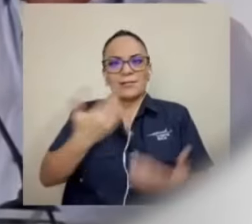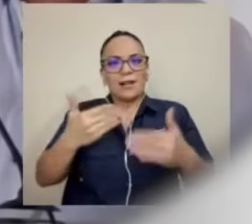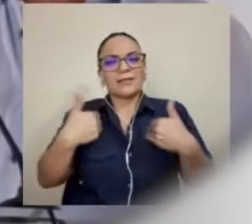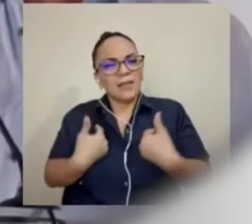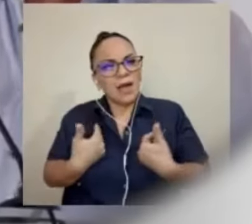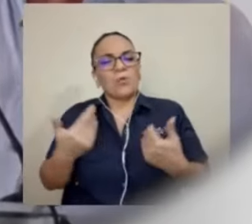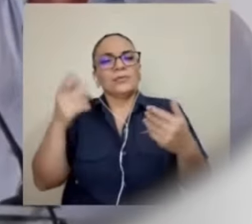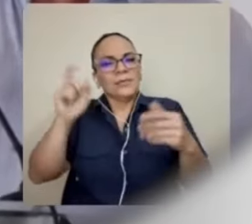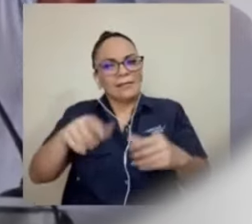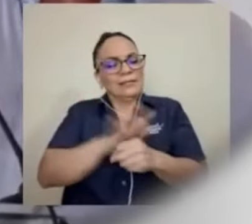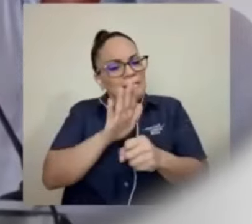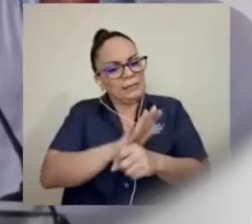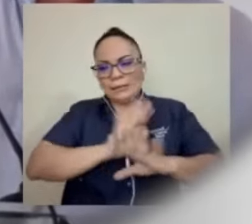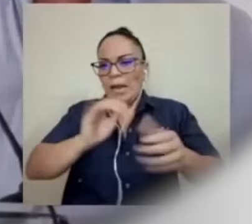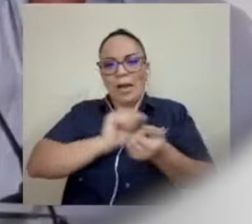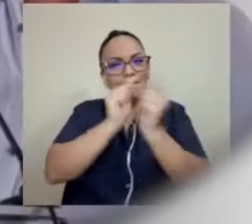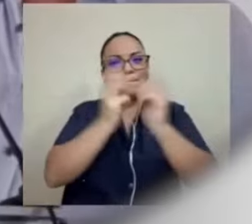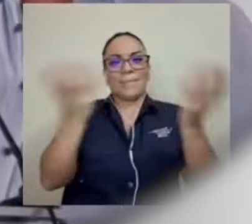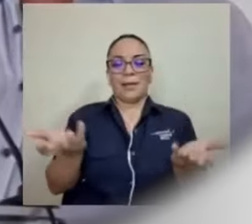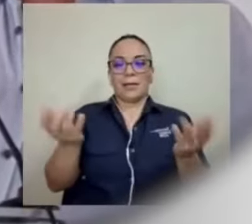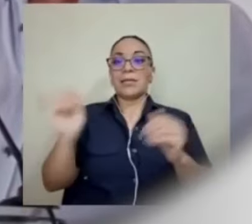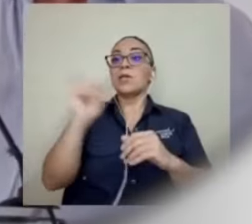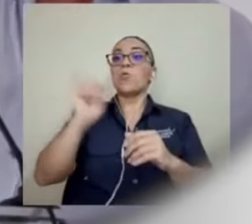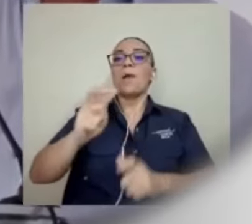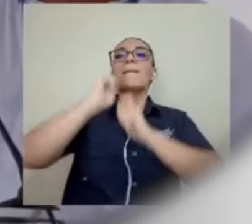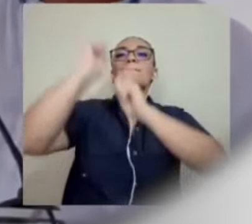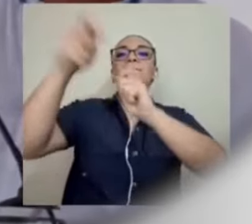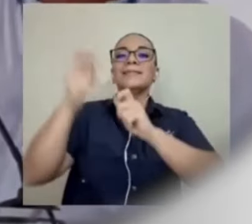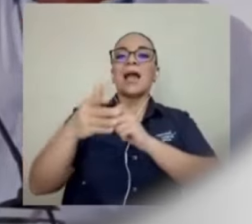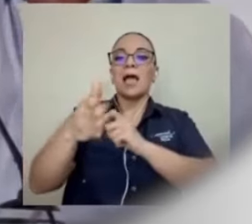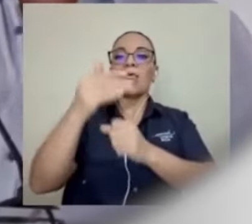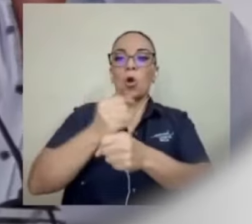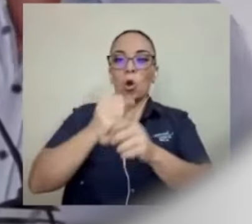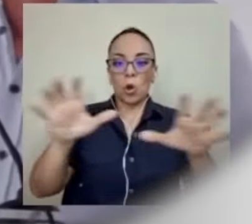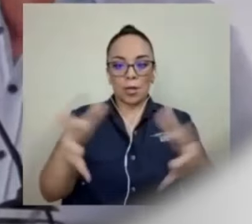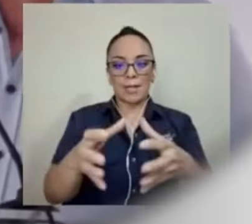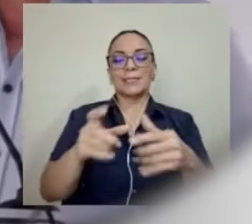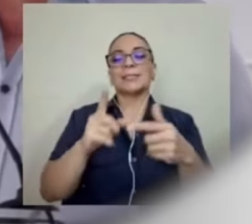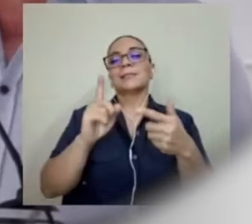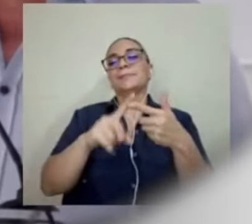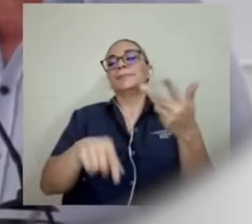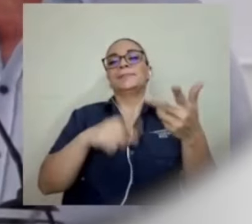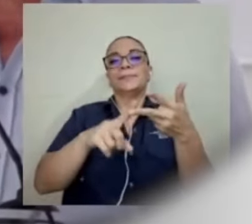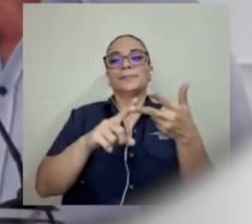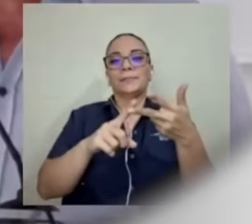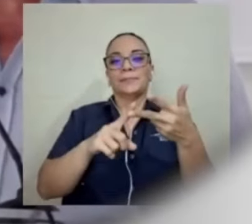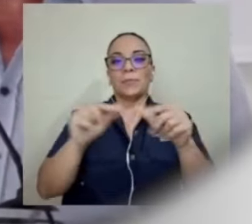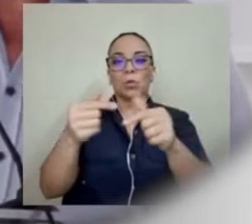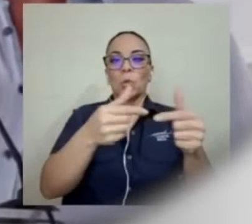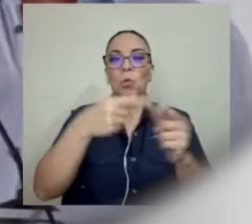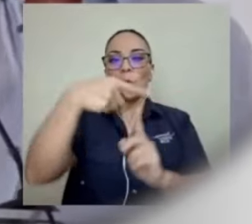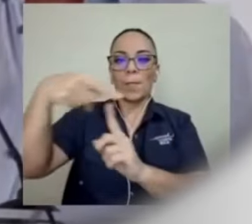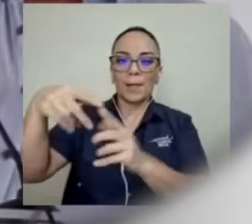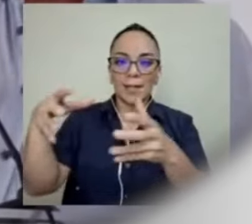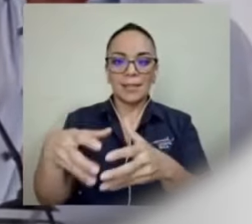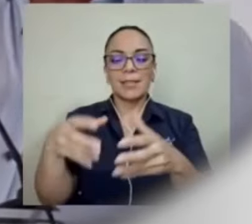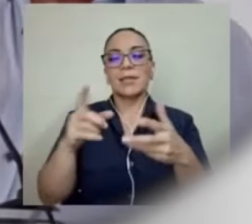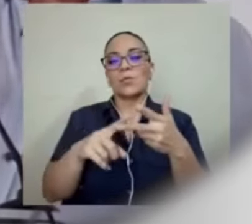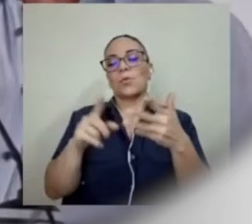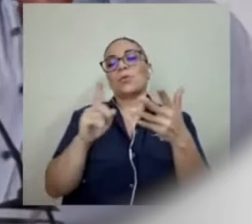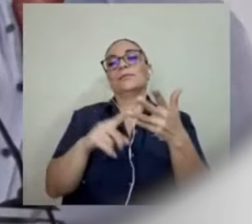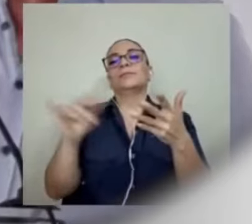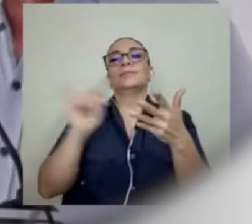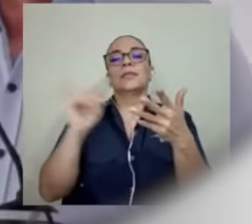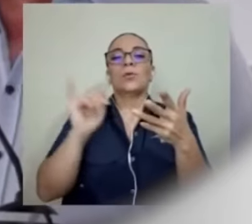cambiar esto. Lo mismo los pescadores, lo mismo el movimiento cooperativo, lo